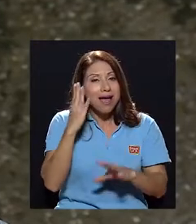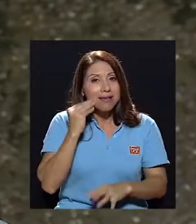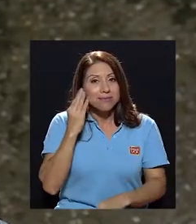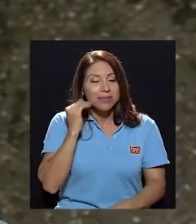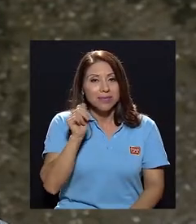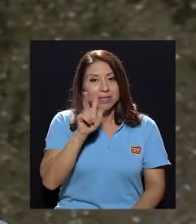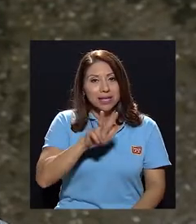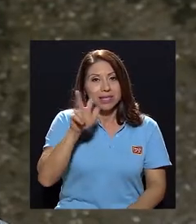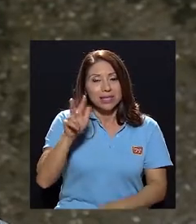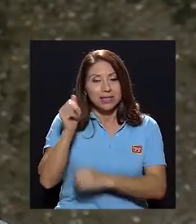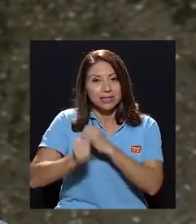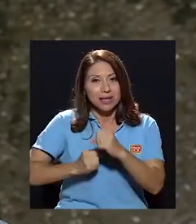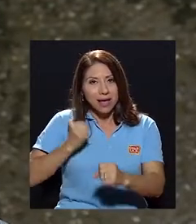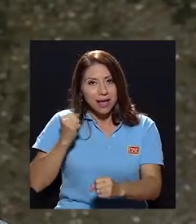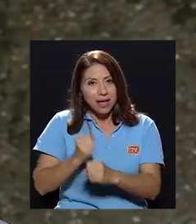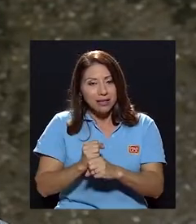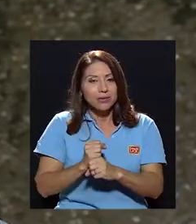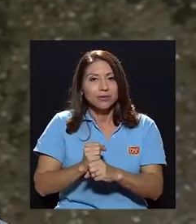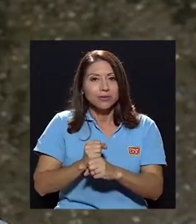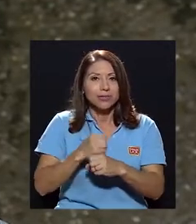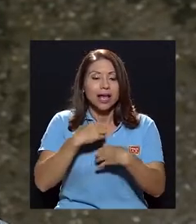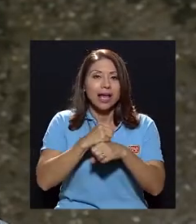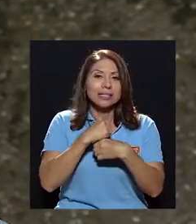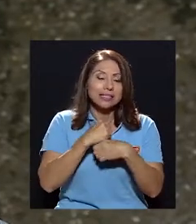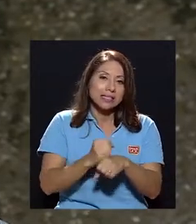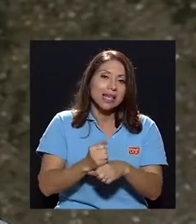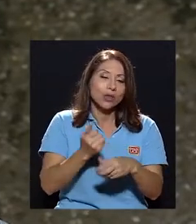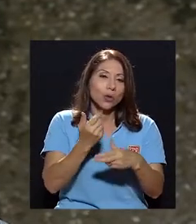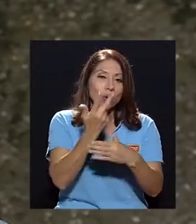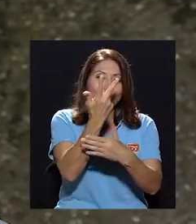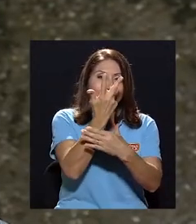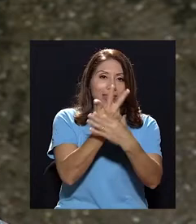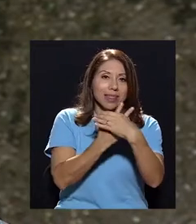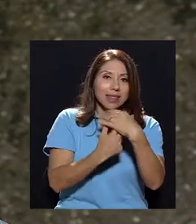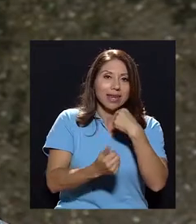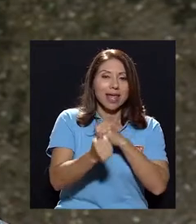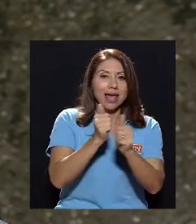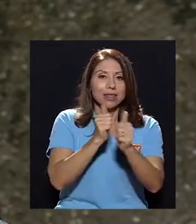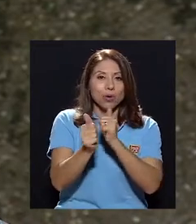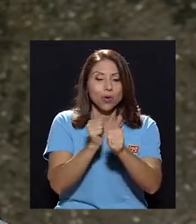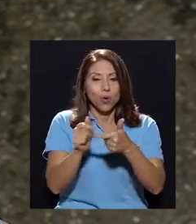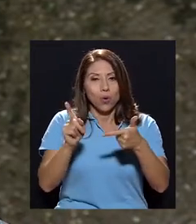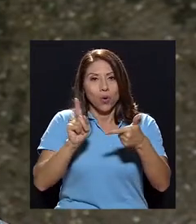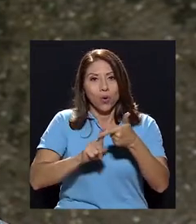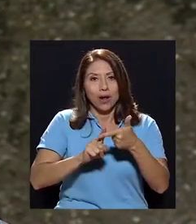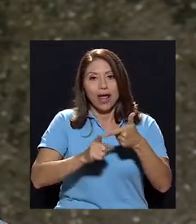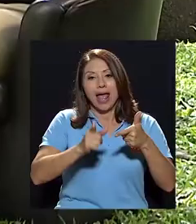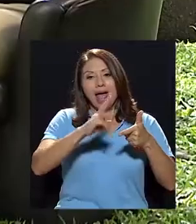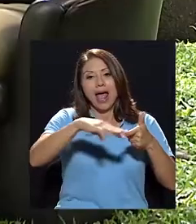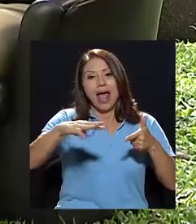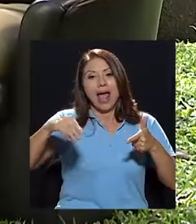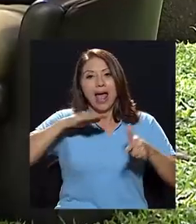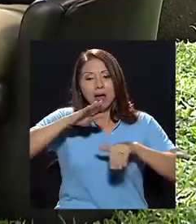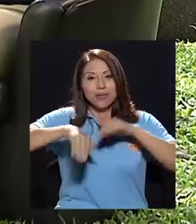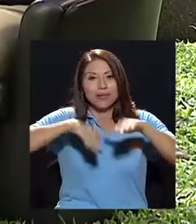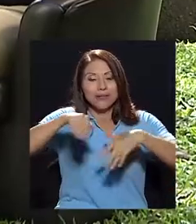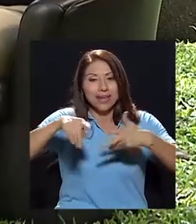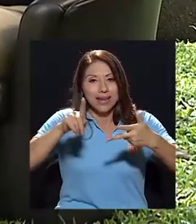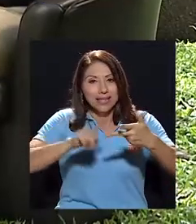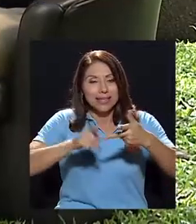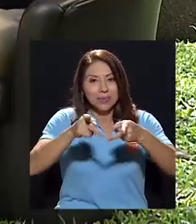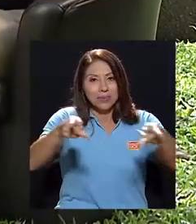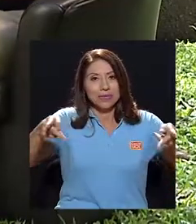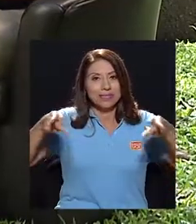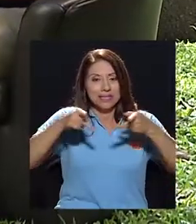33 años de experiencia en la realización de triatlón, natación de aguas abiertas, piscina, ciclismo, y ahí